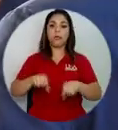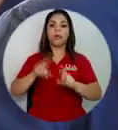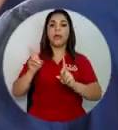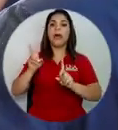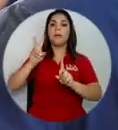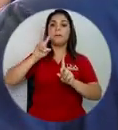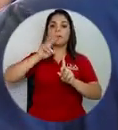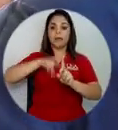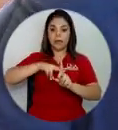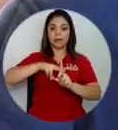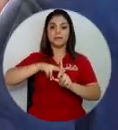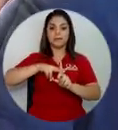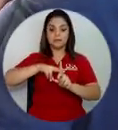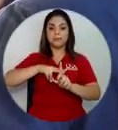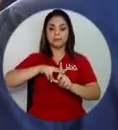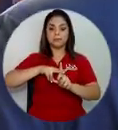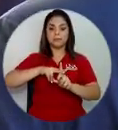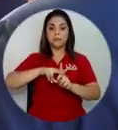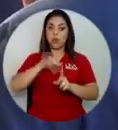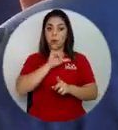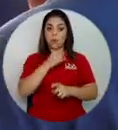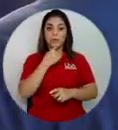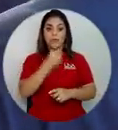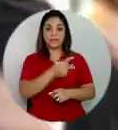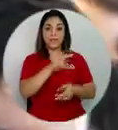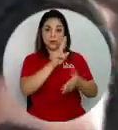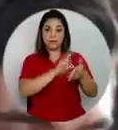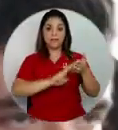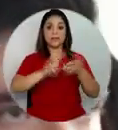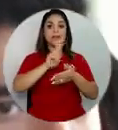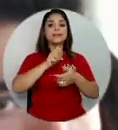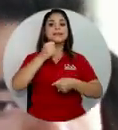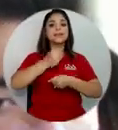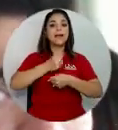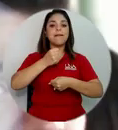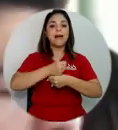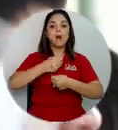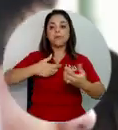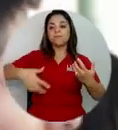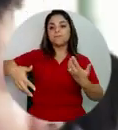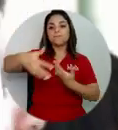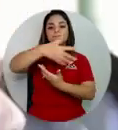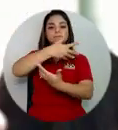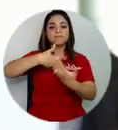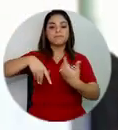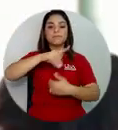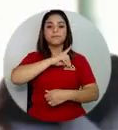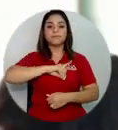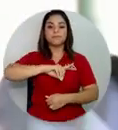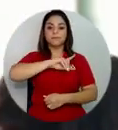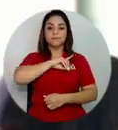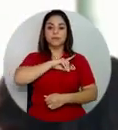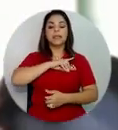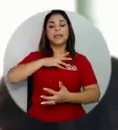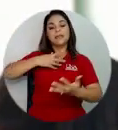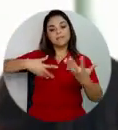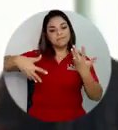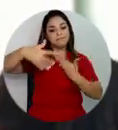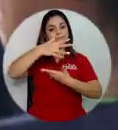aplicar lo que se está hablando ahora en la universidad del trabajo interdisciplinario hacia el